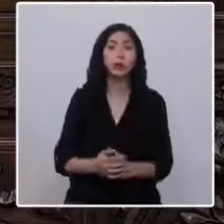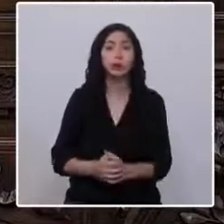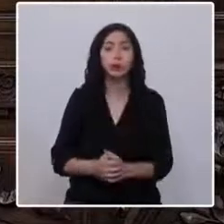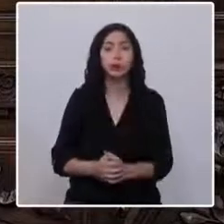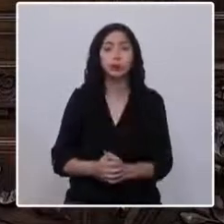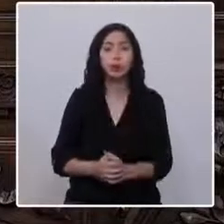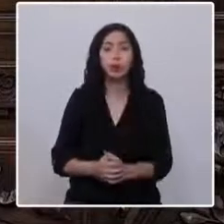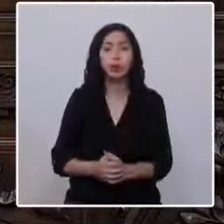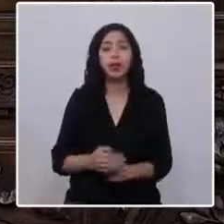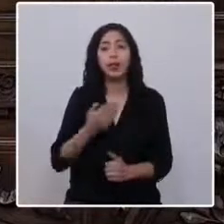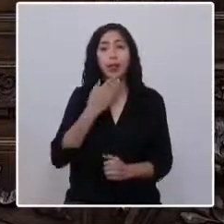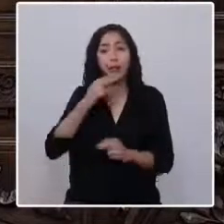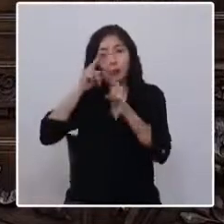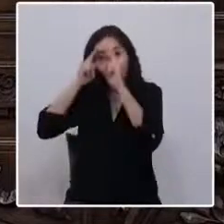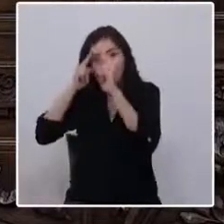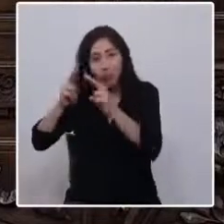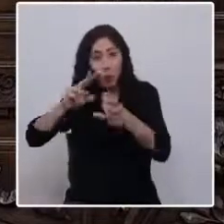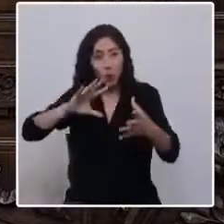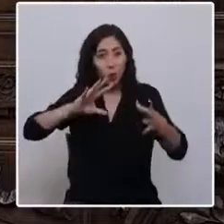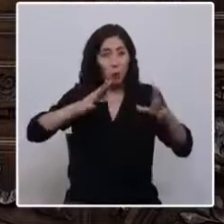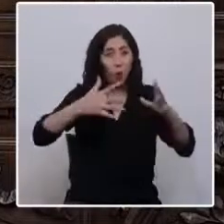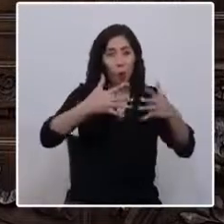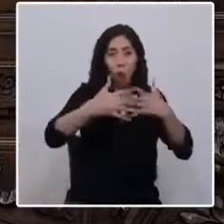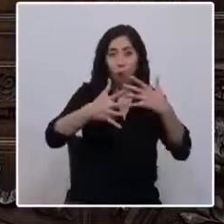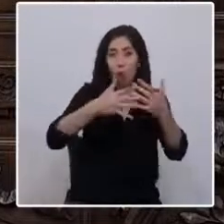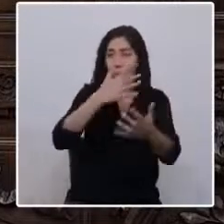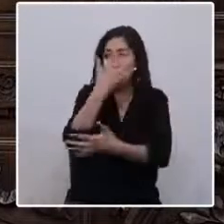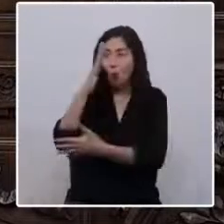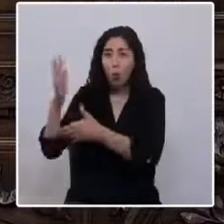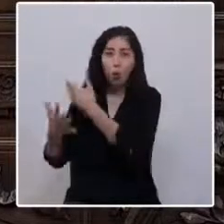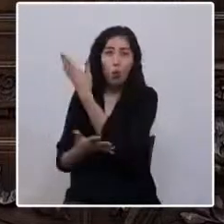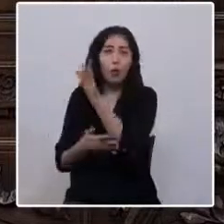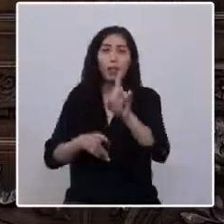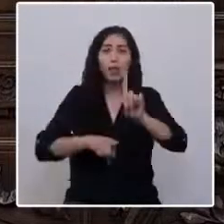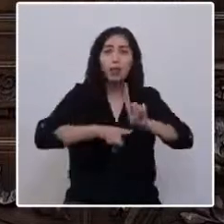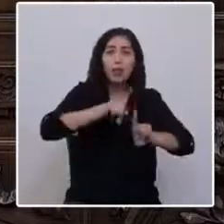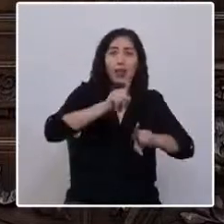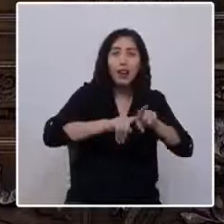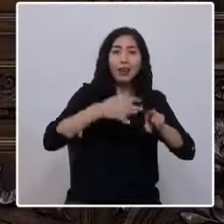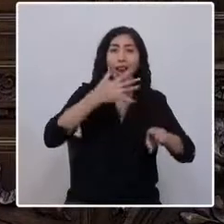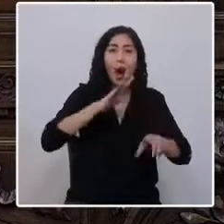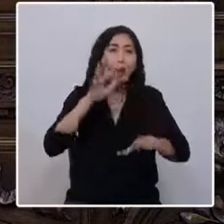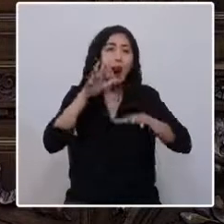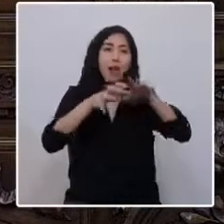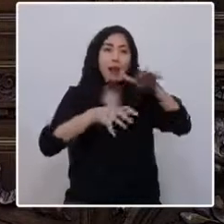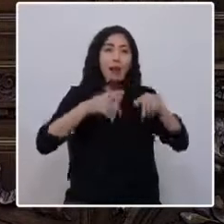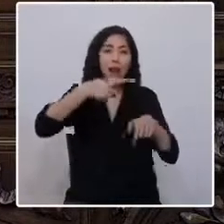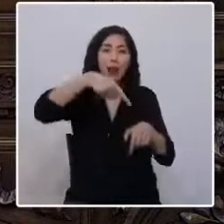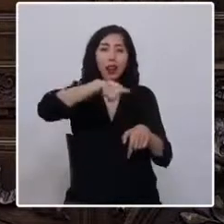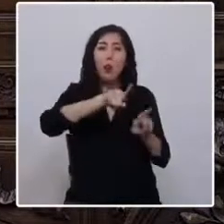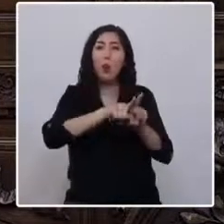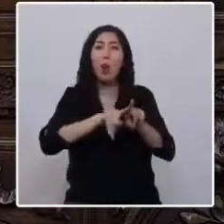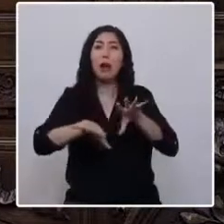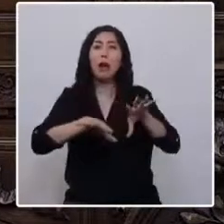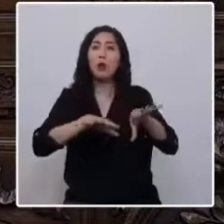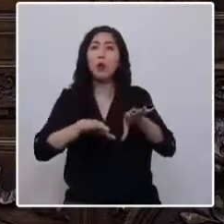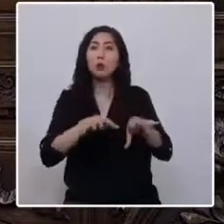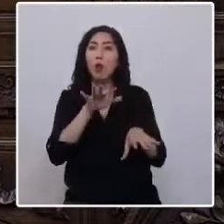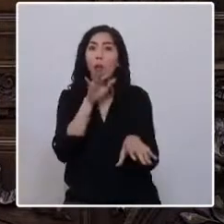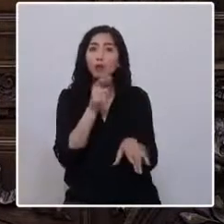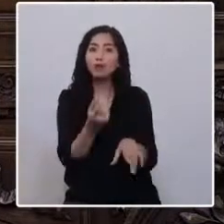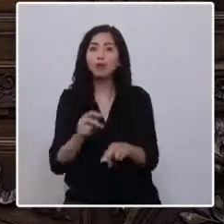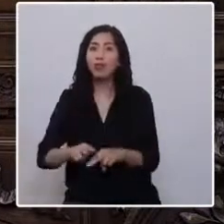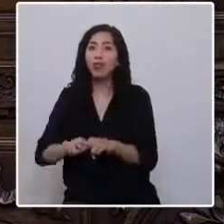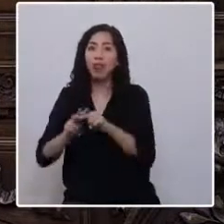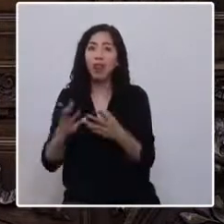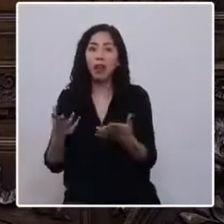Honro también a los ecosistemas bullentes de vida, tierras, aguas y animales que han sido tasados como recursos a explotar en vez de reconocer